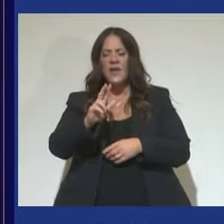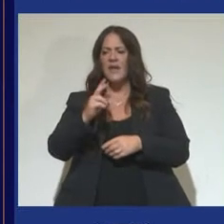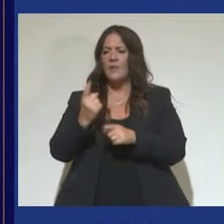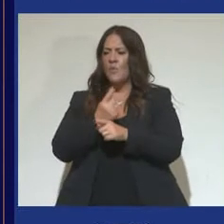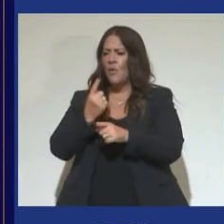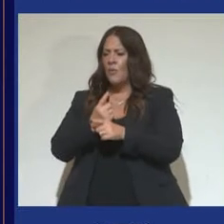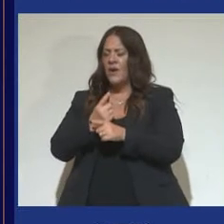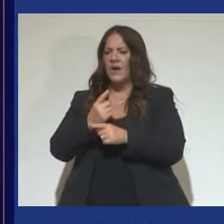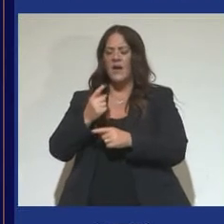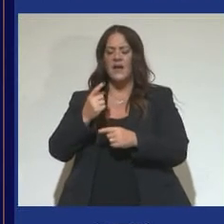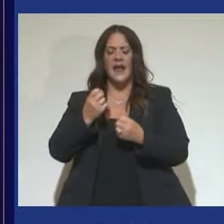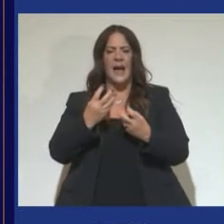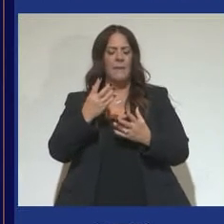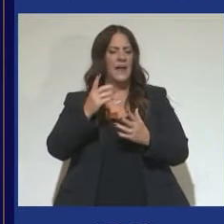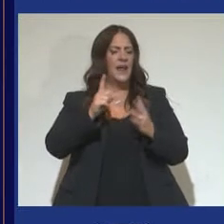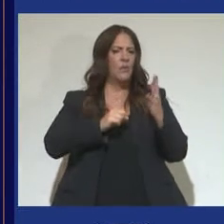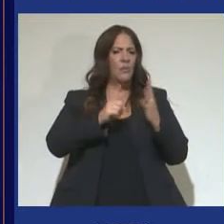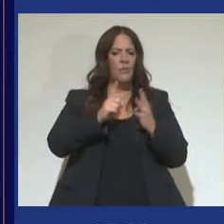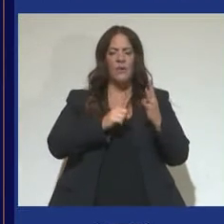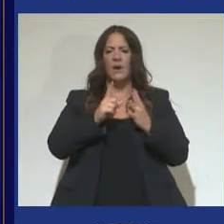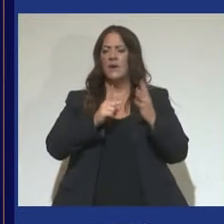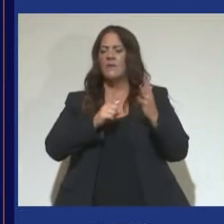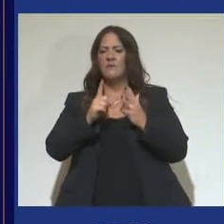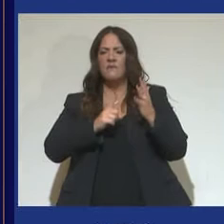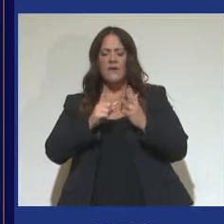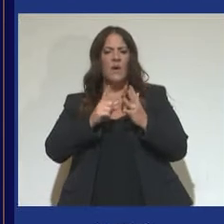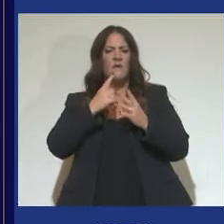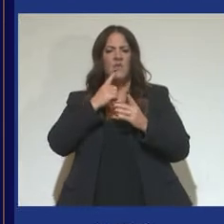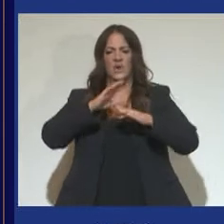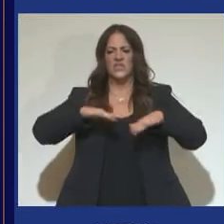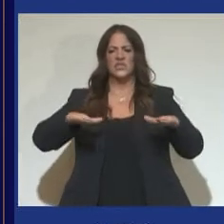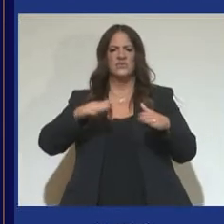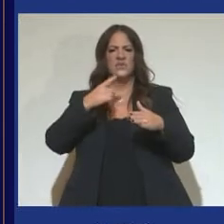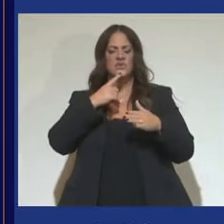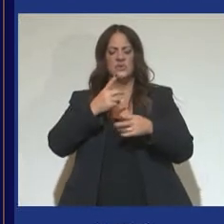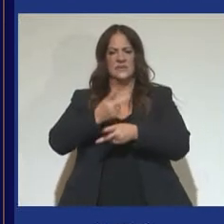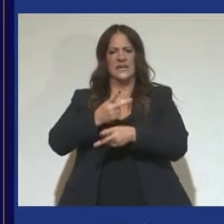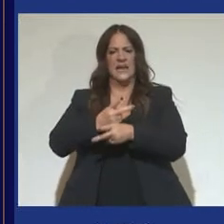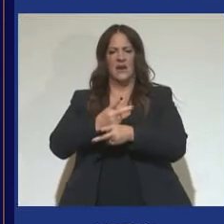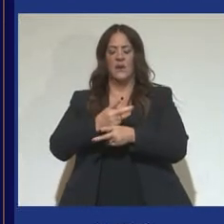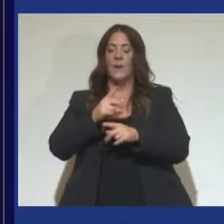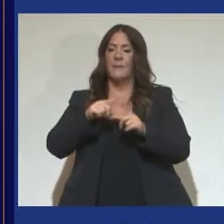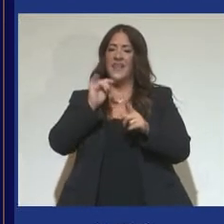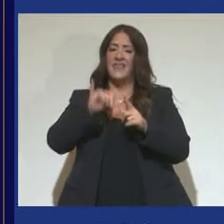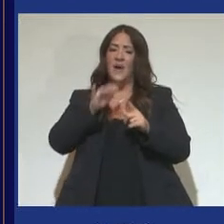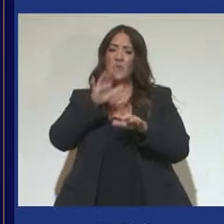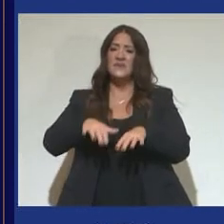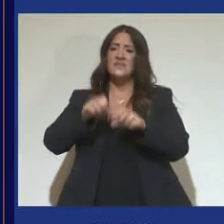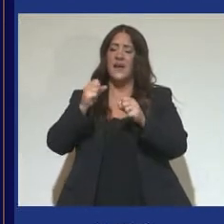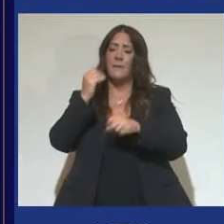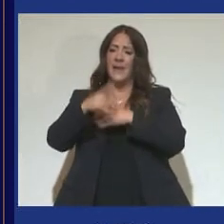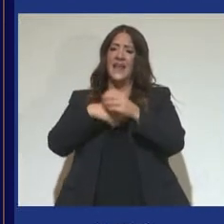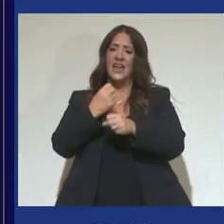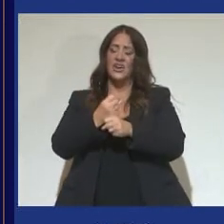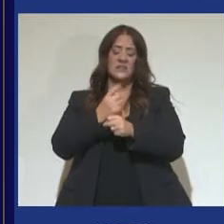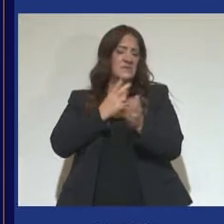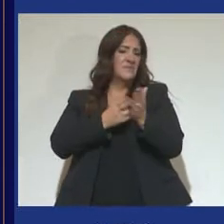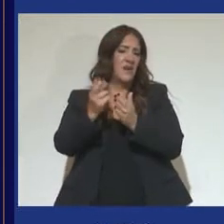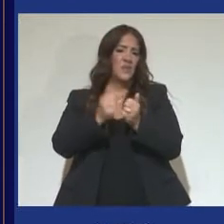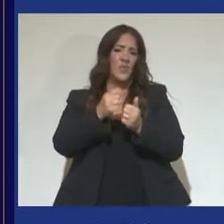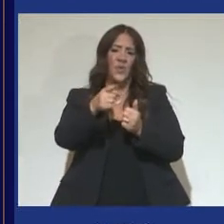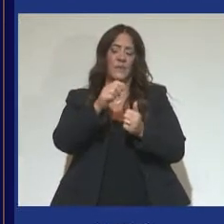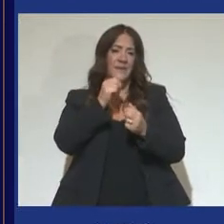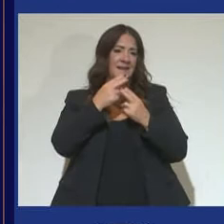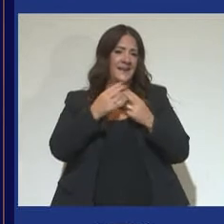jóvenes de tres años que tengan los reembolsos apropiados y todo sin tomará muchos años llegar a un punto perfecto soy